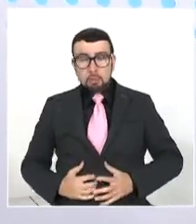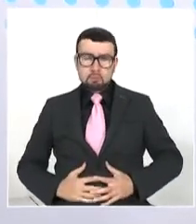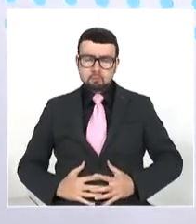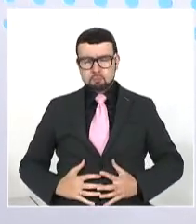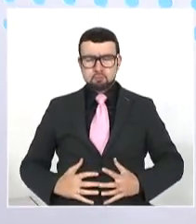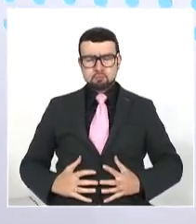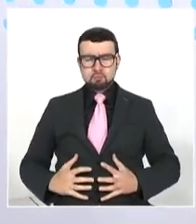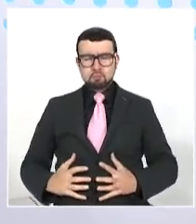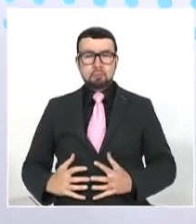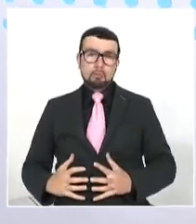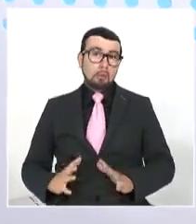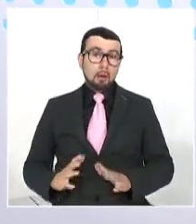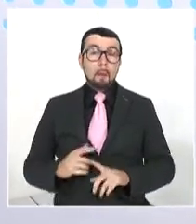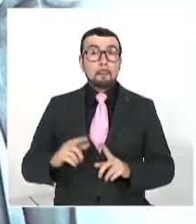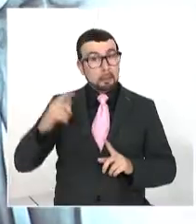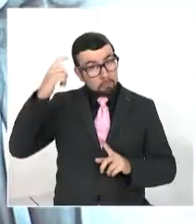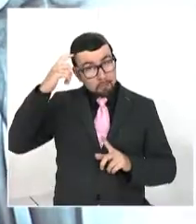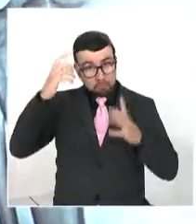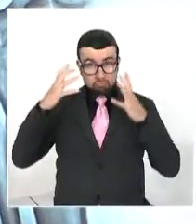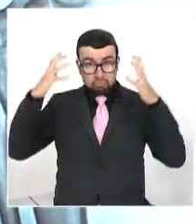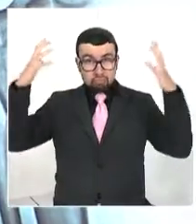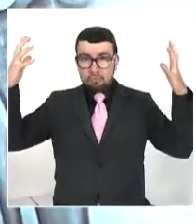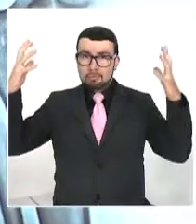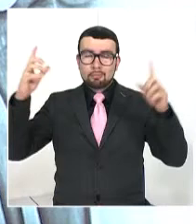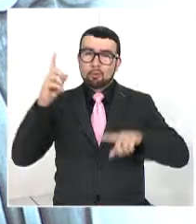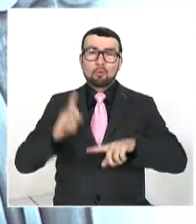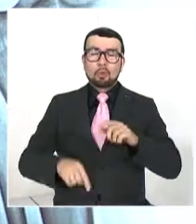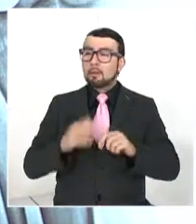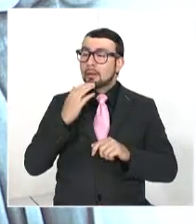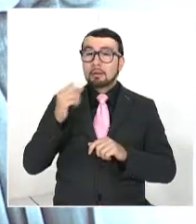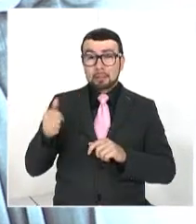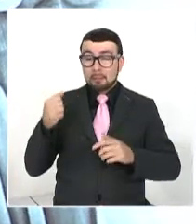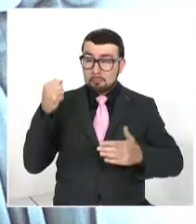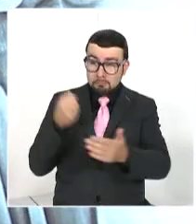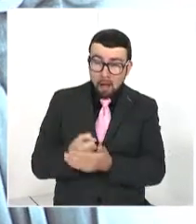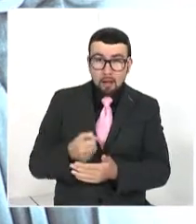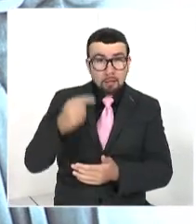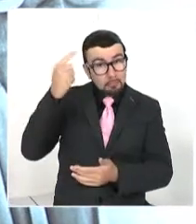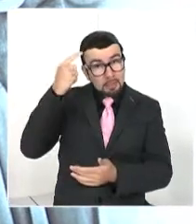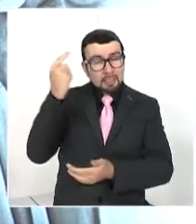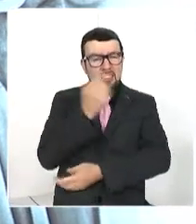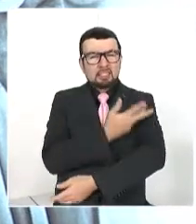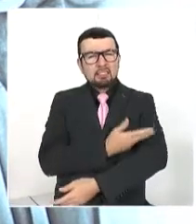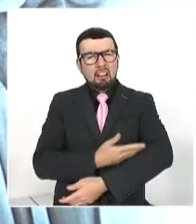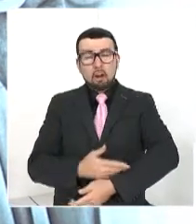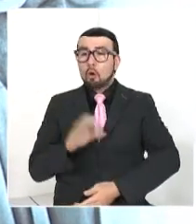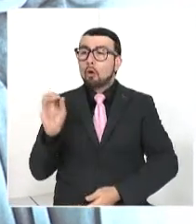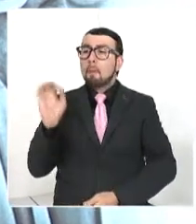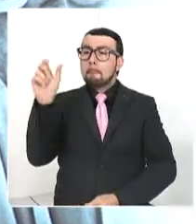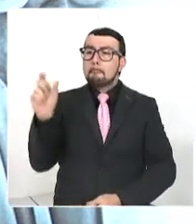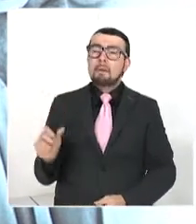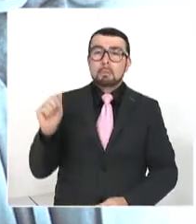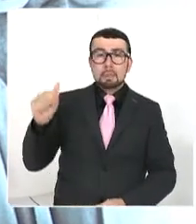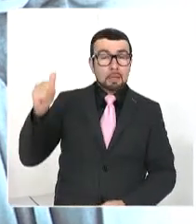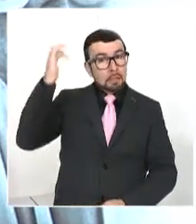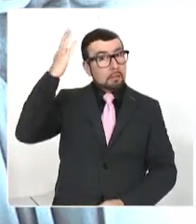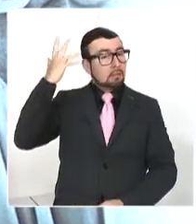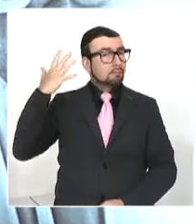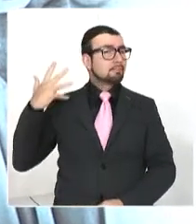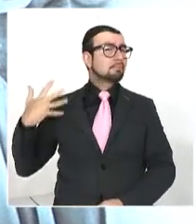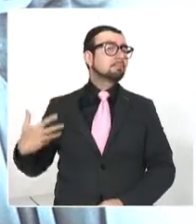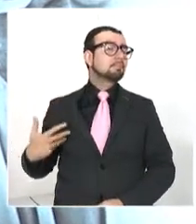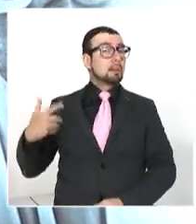abdomen. No, en el caso de él, digamos que tuvo un sangrado por el trauma, o la persona que tiene un derrame cerebral porque se reventó aquí un